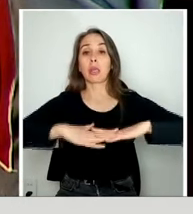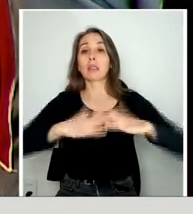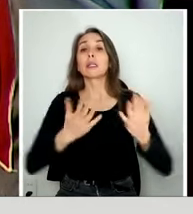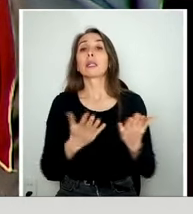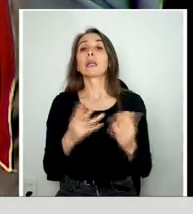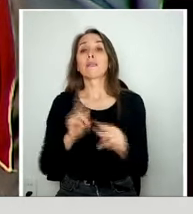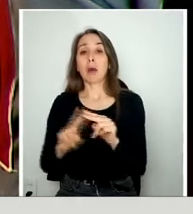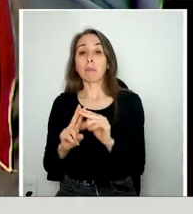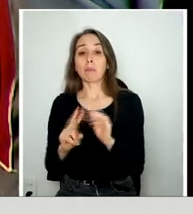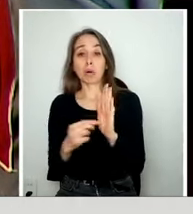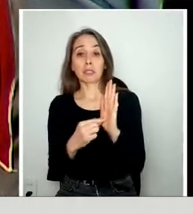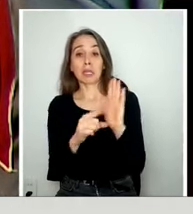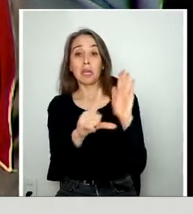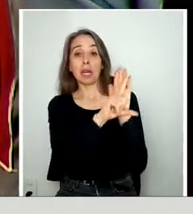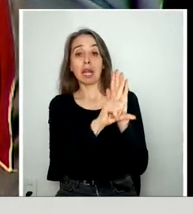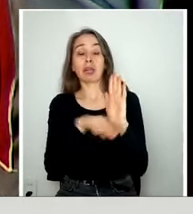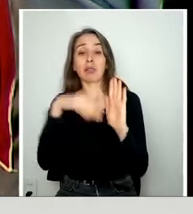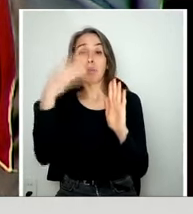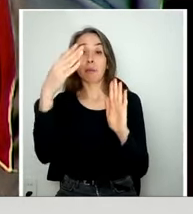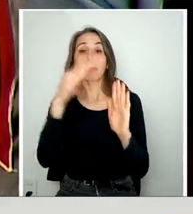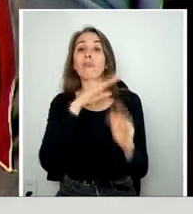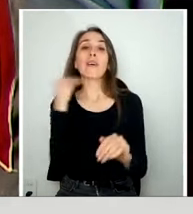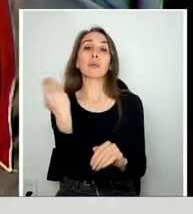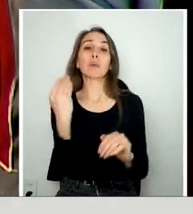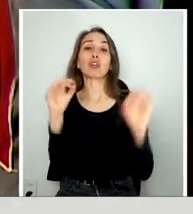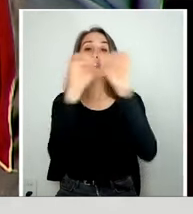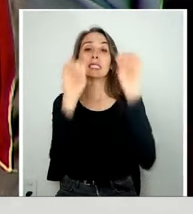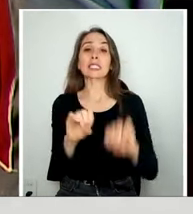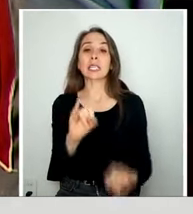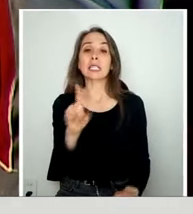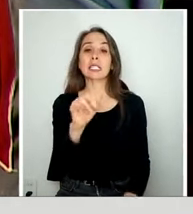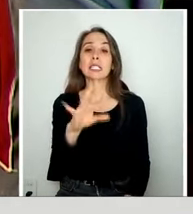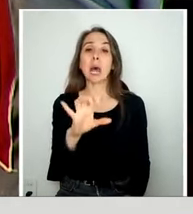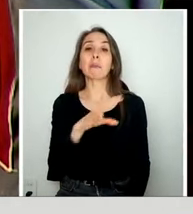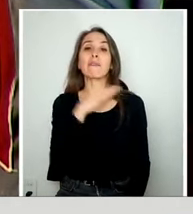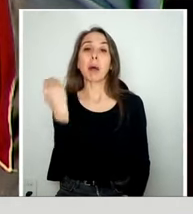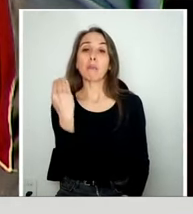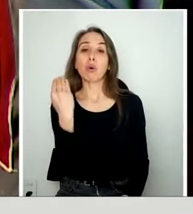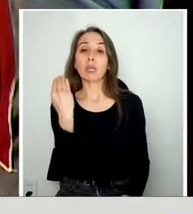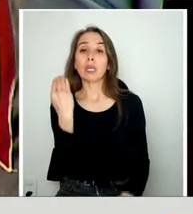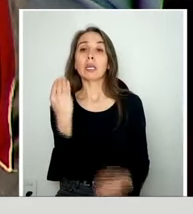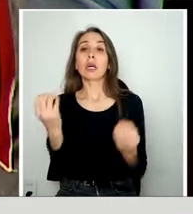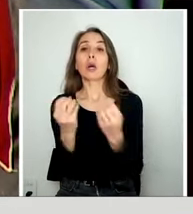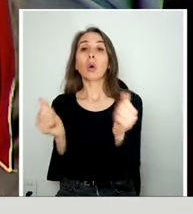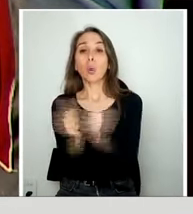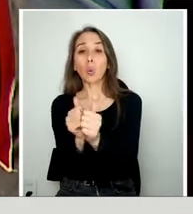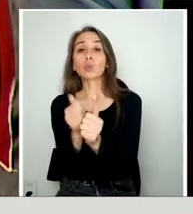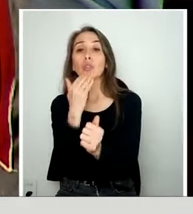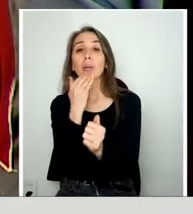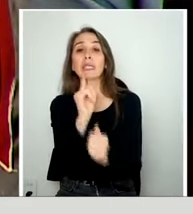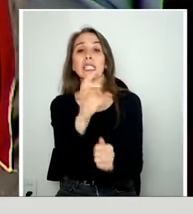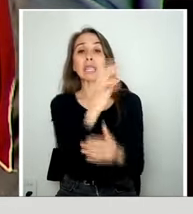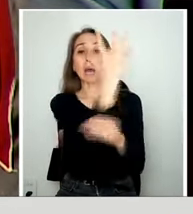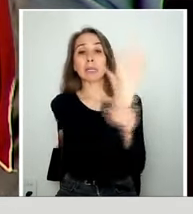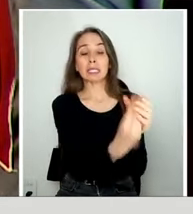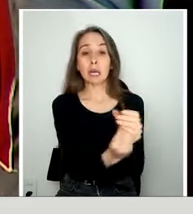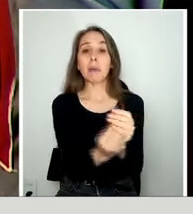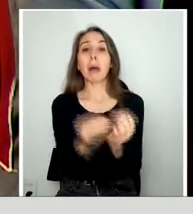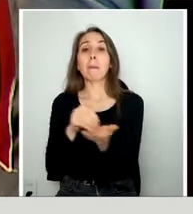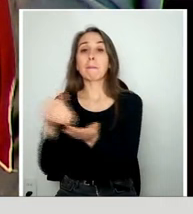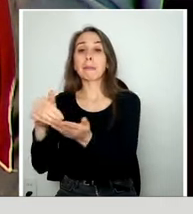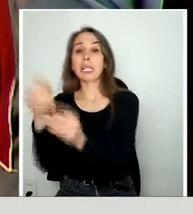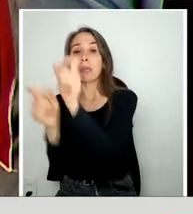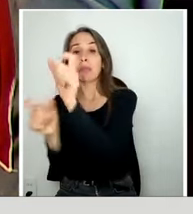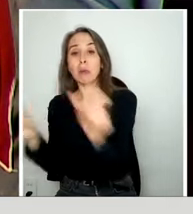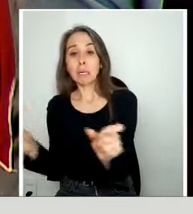un sistema que va a haber fenecido que haber fallecido junto con decenas de miles de personas junto con clínicas con prestadores